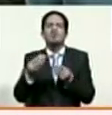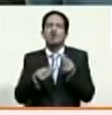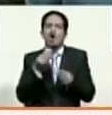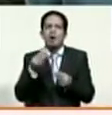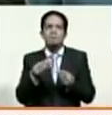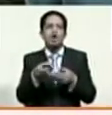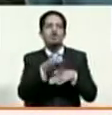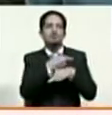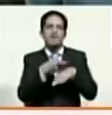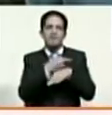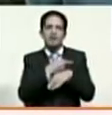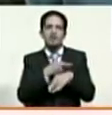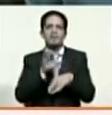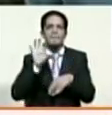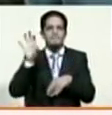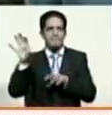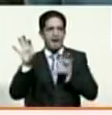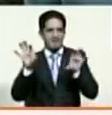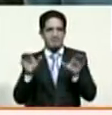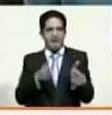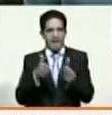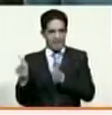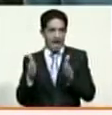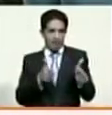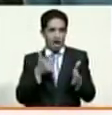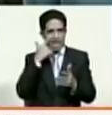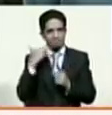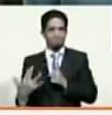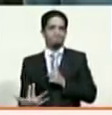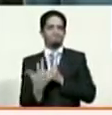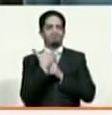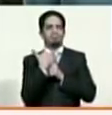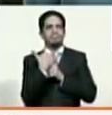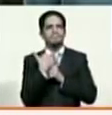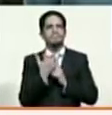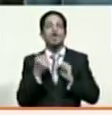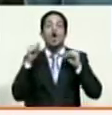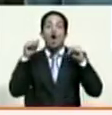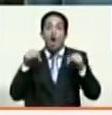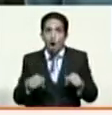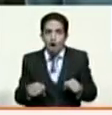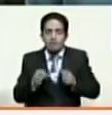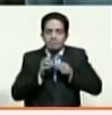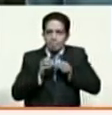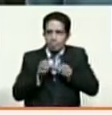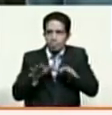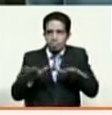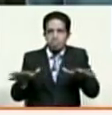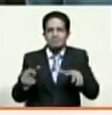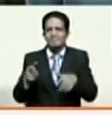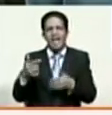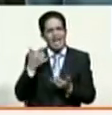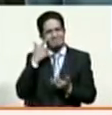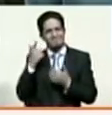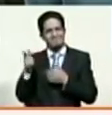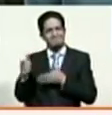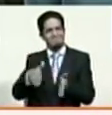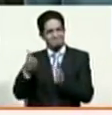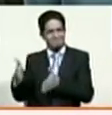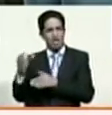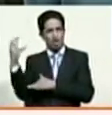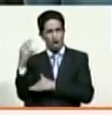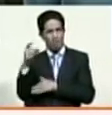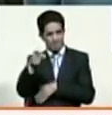de gobiernos satélites para atentar contra nuestra patria. Hoy se está desplegando un gran show en la frontera.